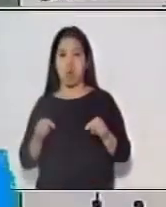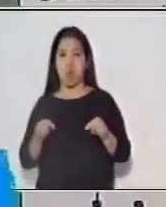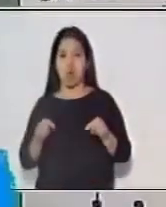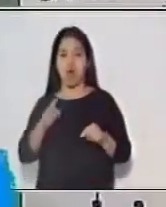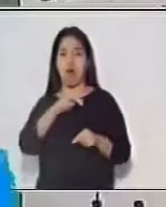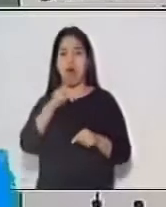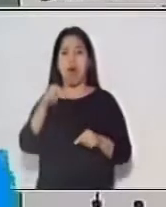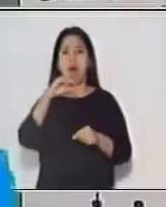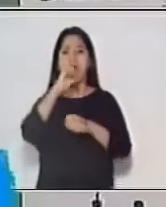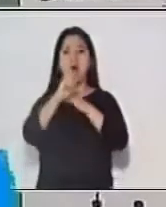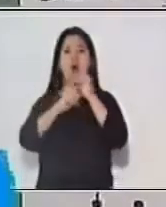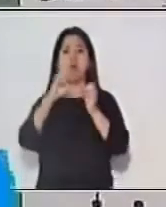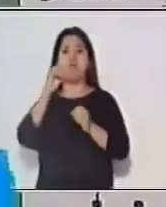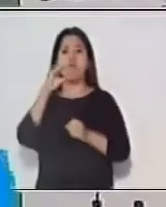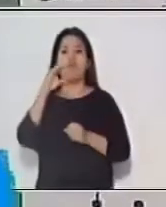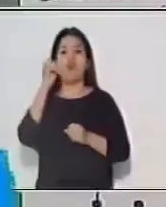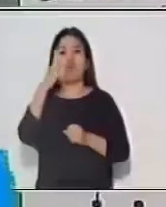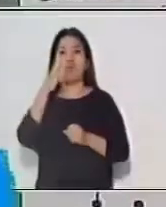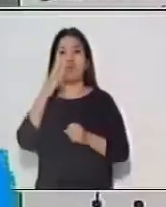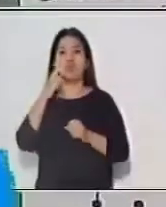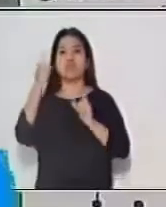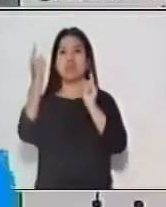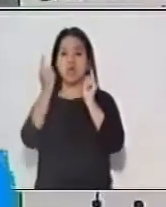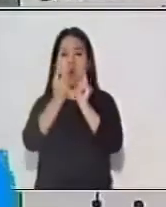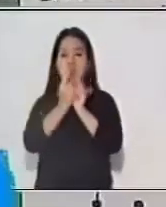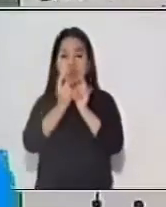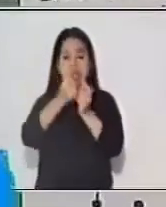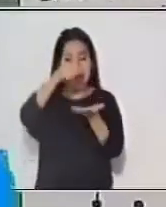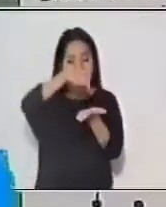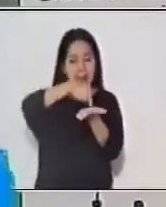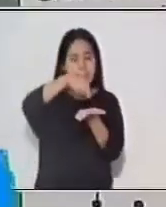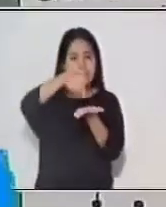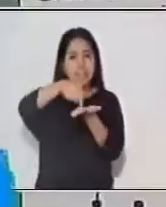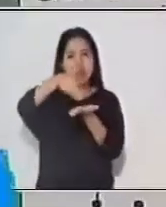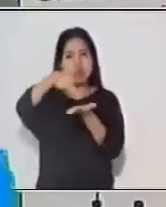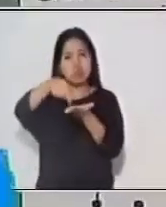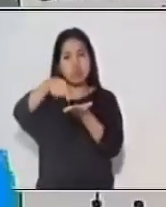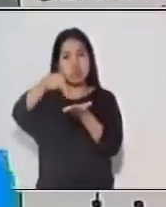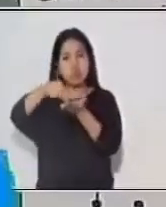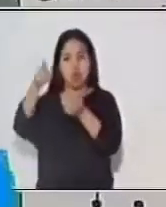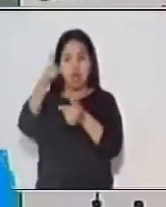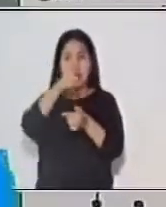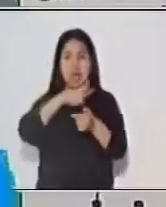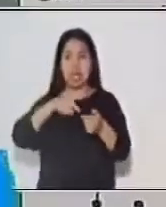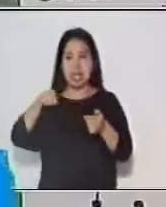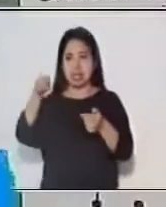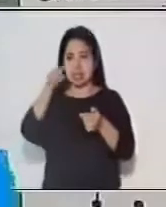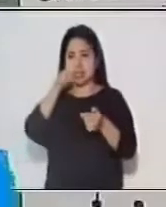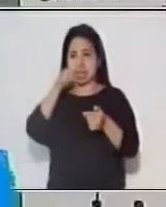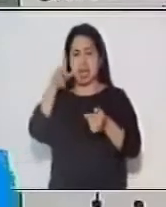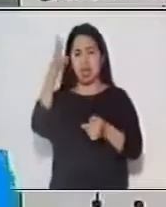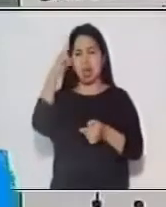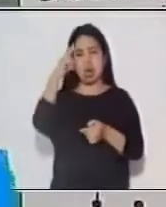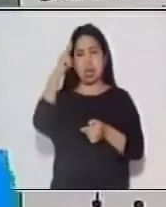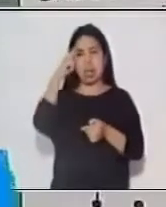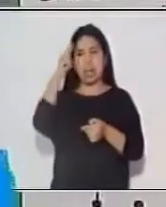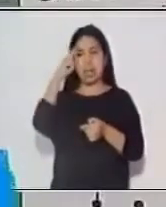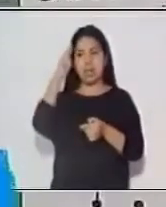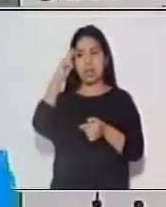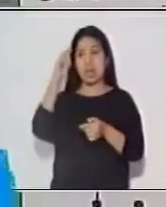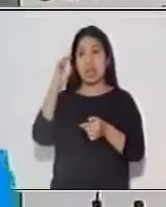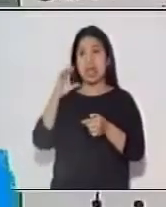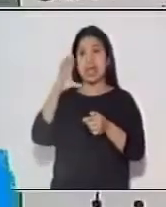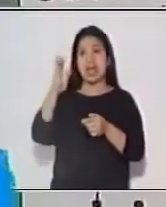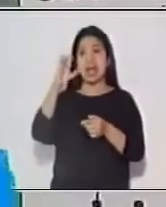hoy, encontrar la posición exacta de los focos en la elipse. Recordemos que la ecuación para ubicar los focos es